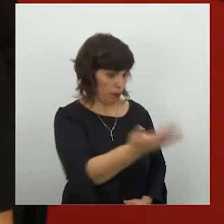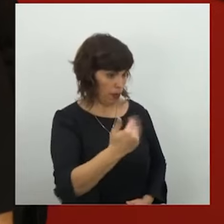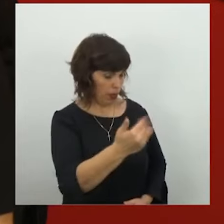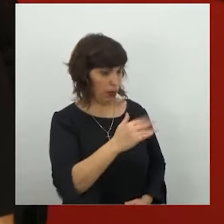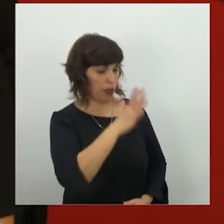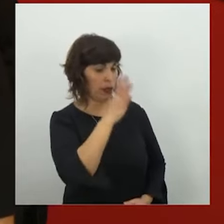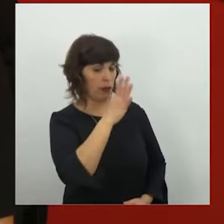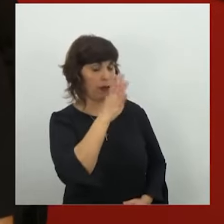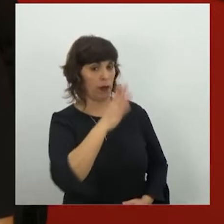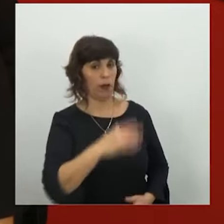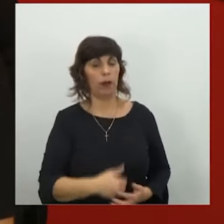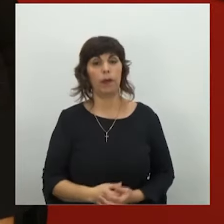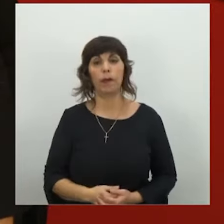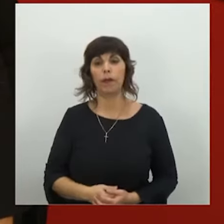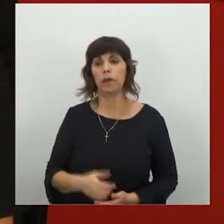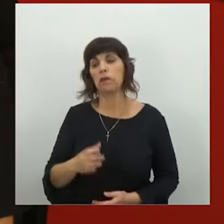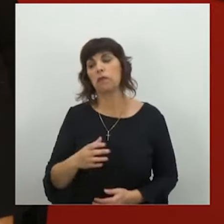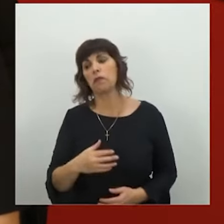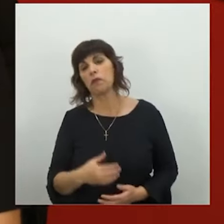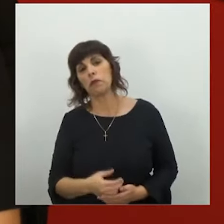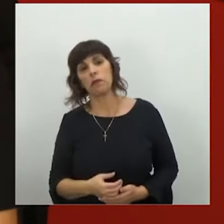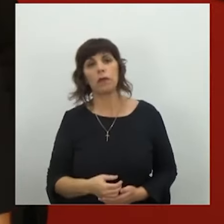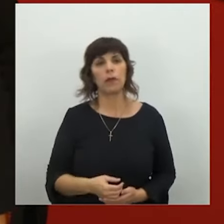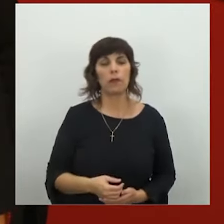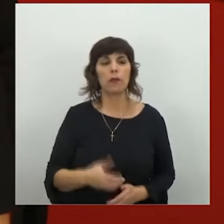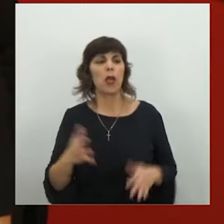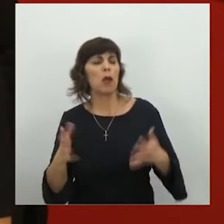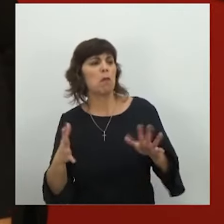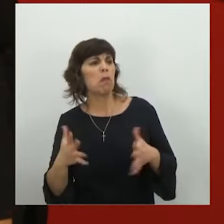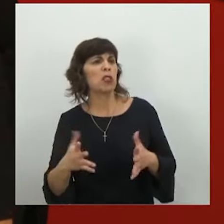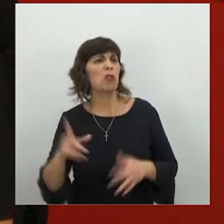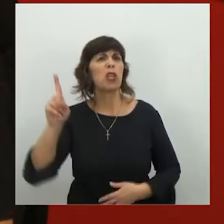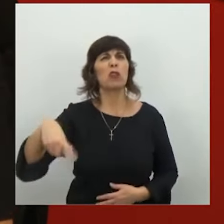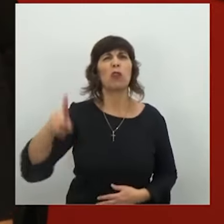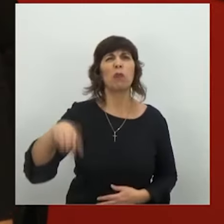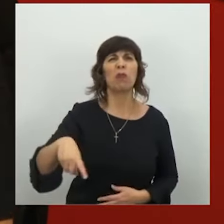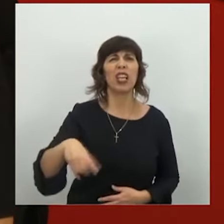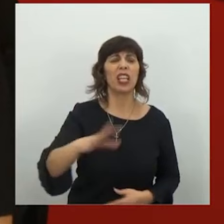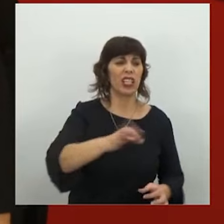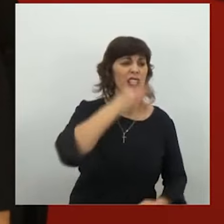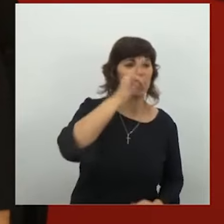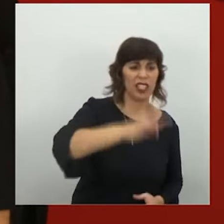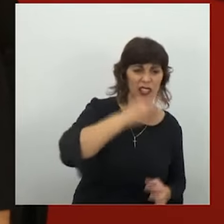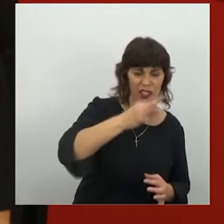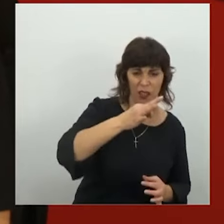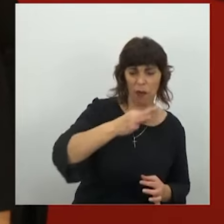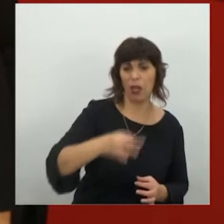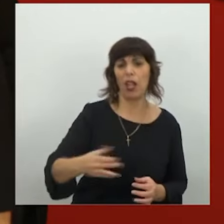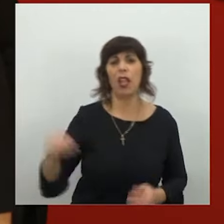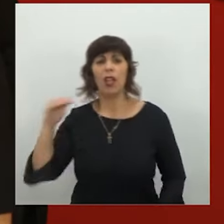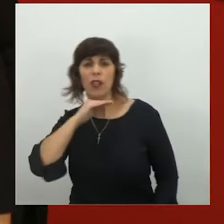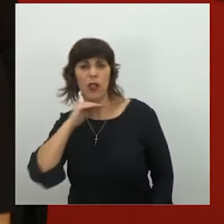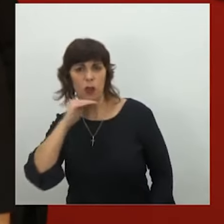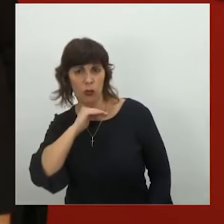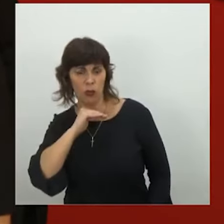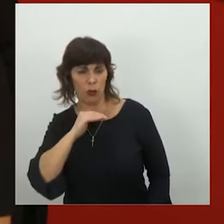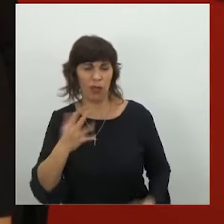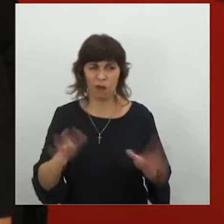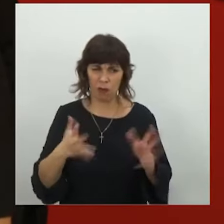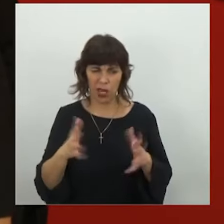fue aproximadamente entre septiembre y octubre, en el último y gran día